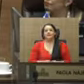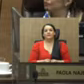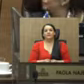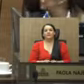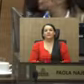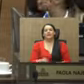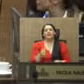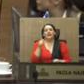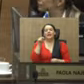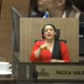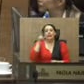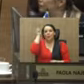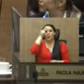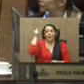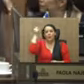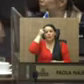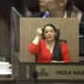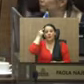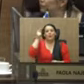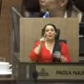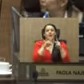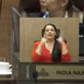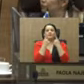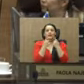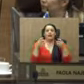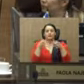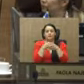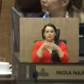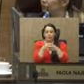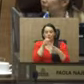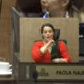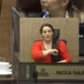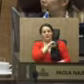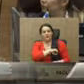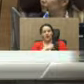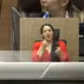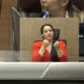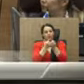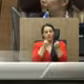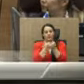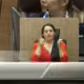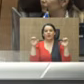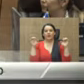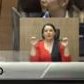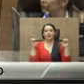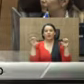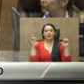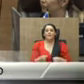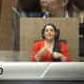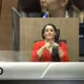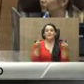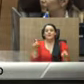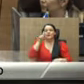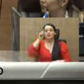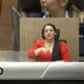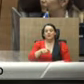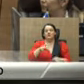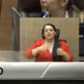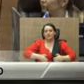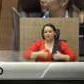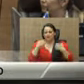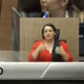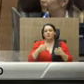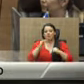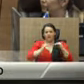El gobierno y la fracción oficialista estamos a favor de la educación, pero tiene que existir